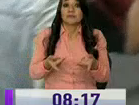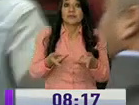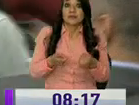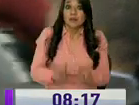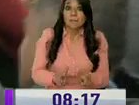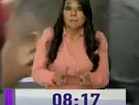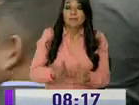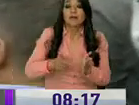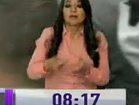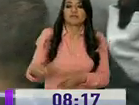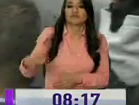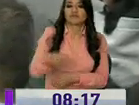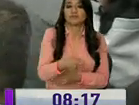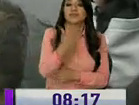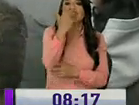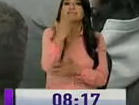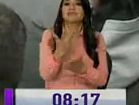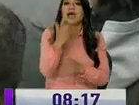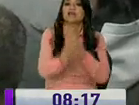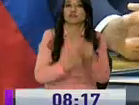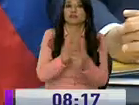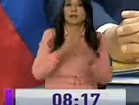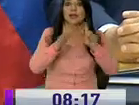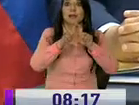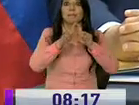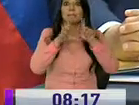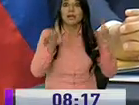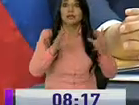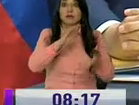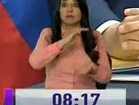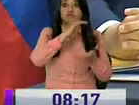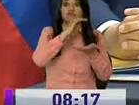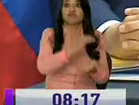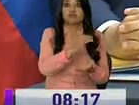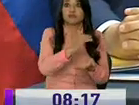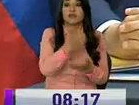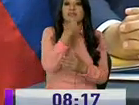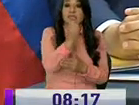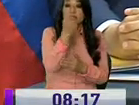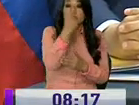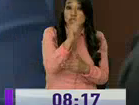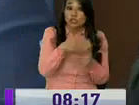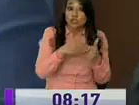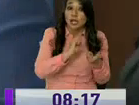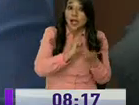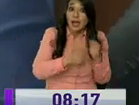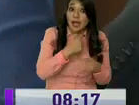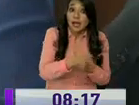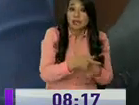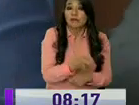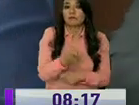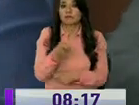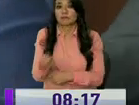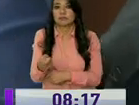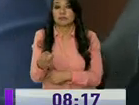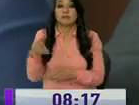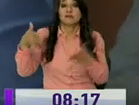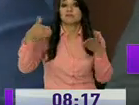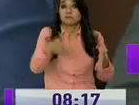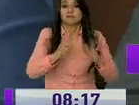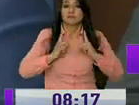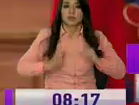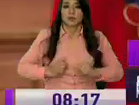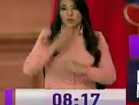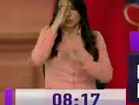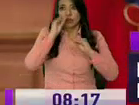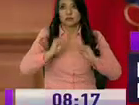de la contribución por 3 años que deberán hacer empresas que perciben ingresos superiores a 10 millones anuales. Salud, educación y